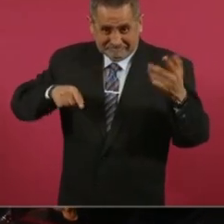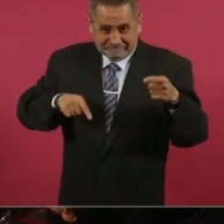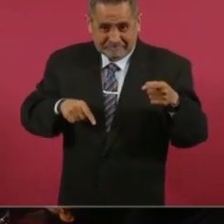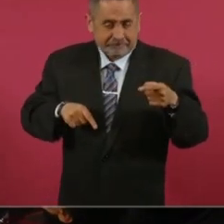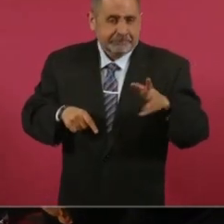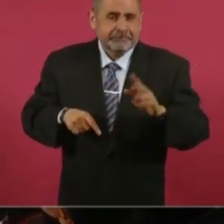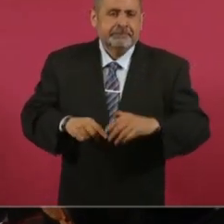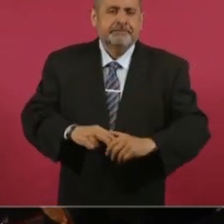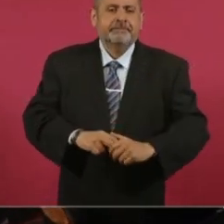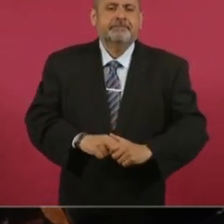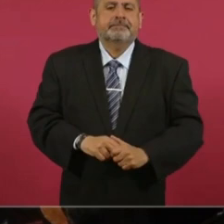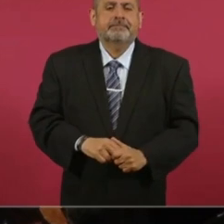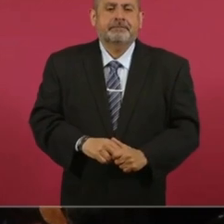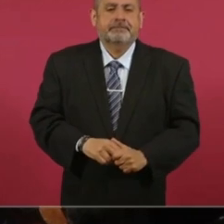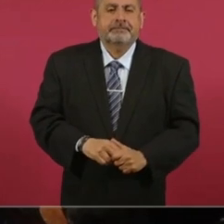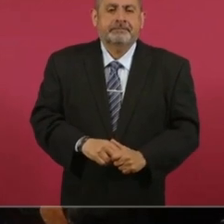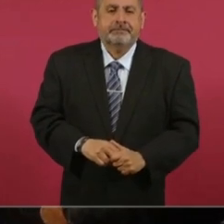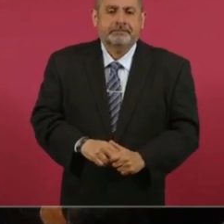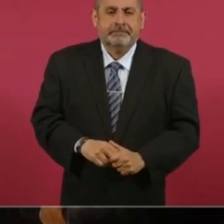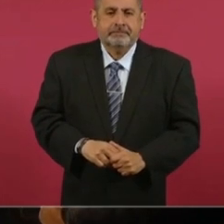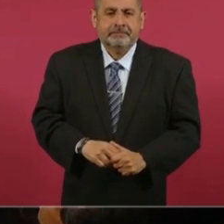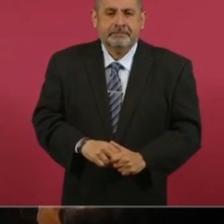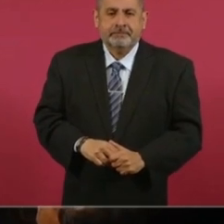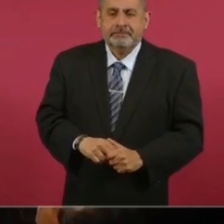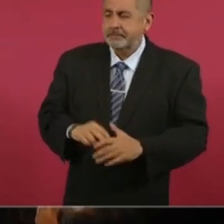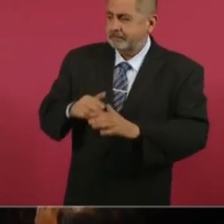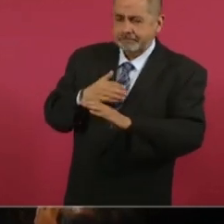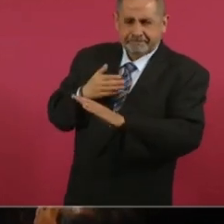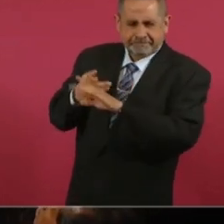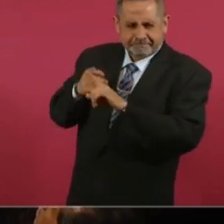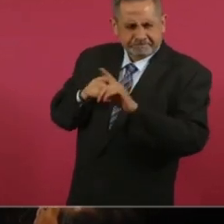pero no fue para crítica, ¿va?